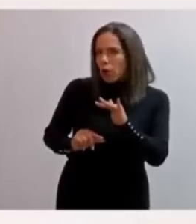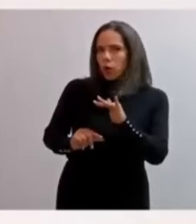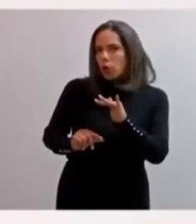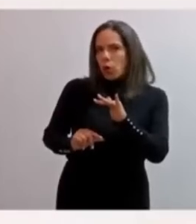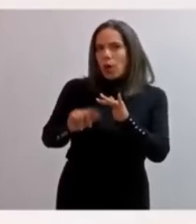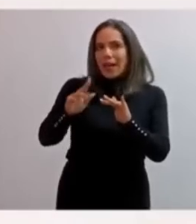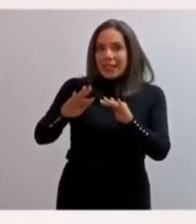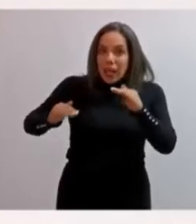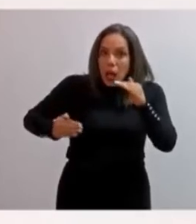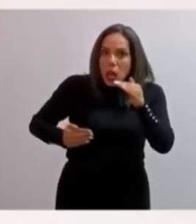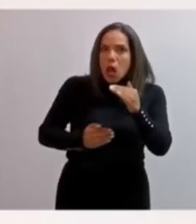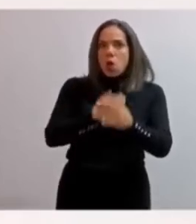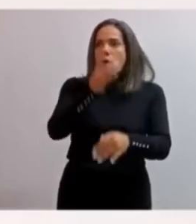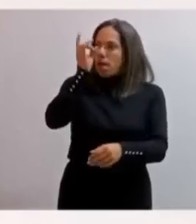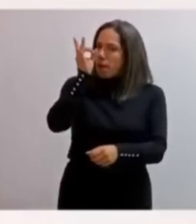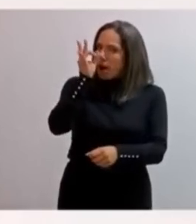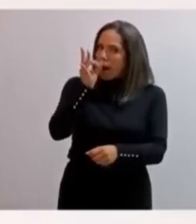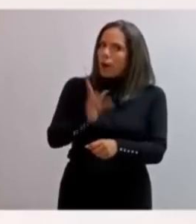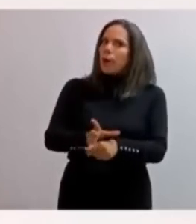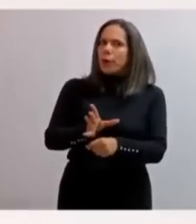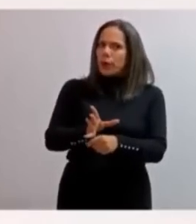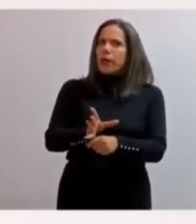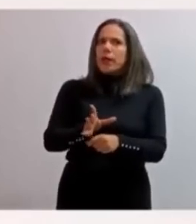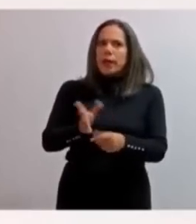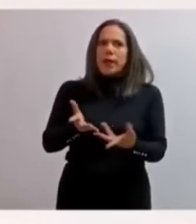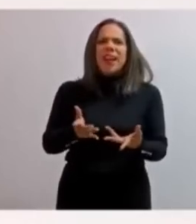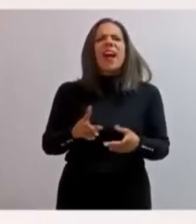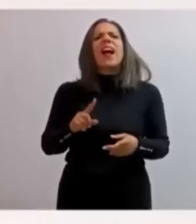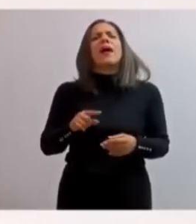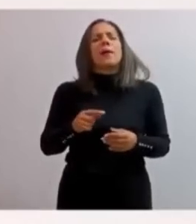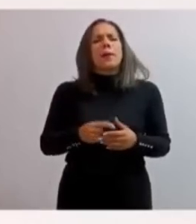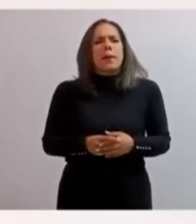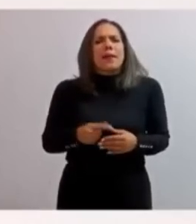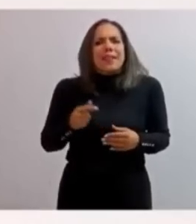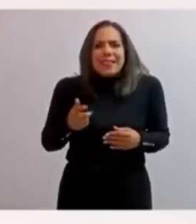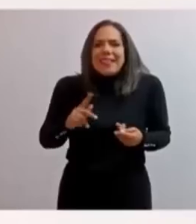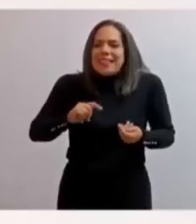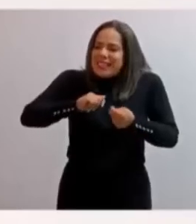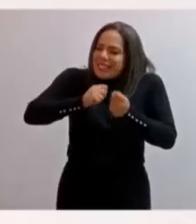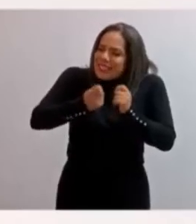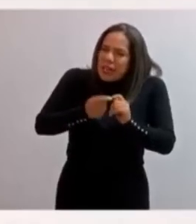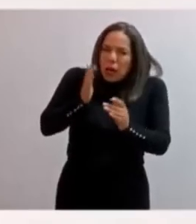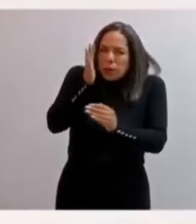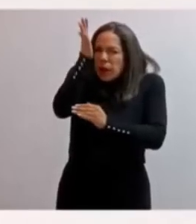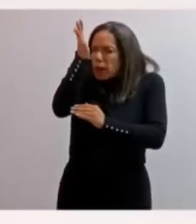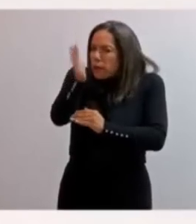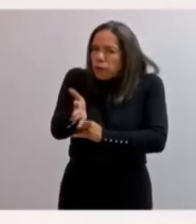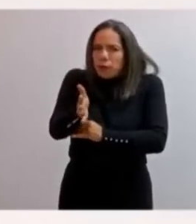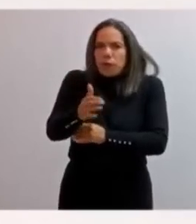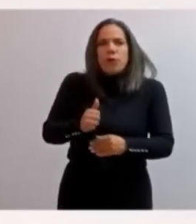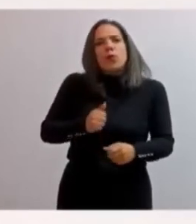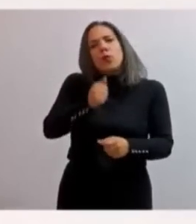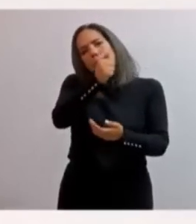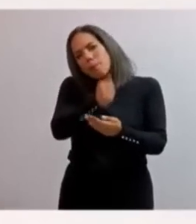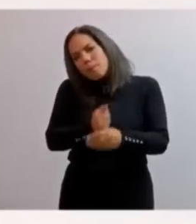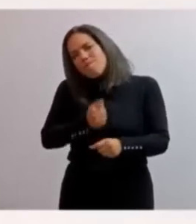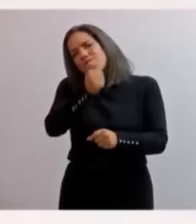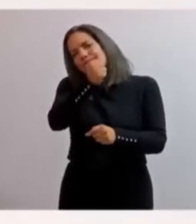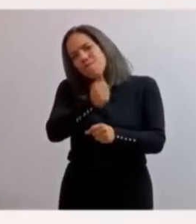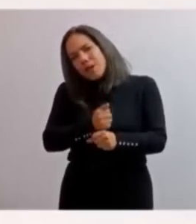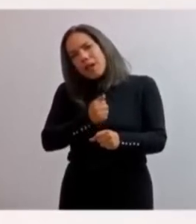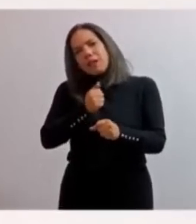única, nacida en nuestro contexto, que requiere transformar muchas prácticas que se han